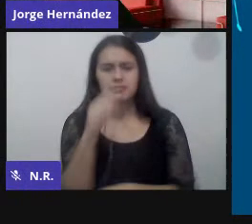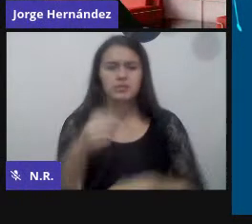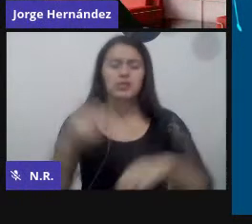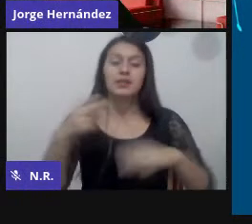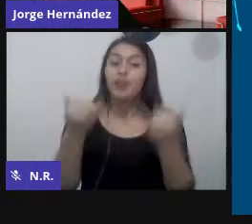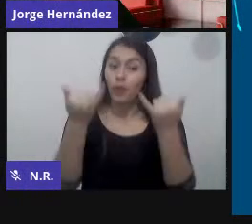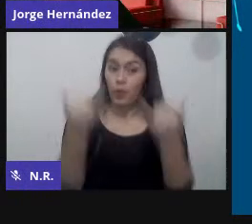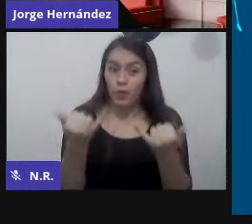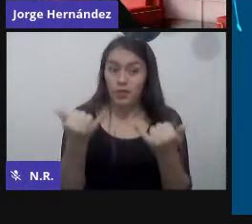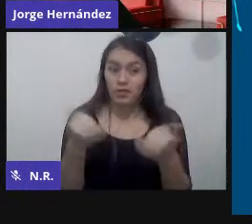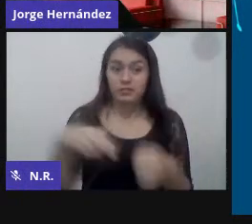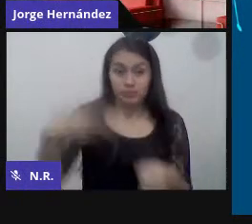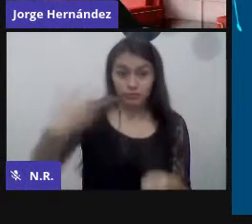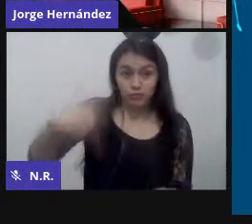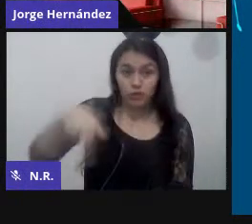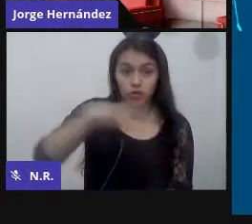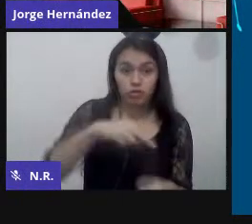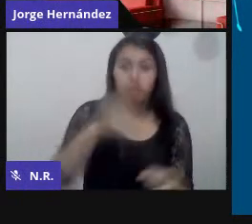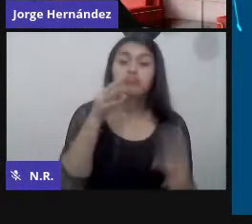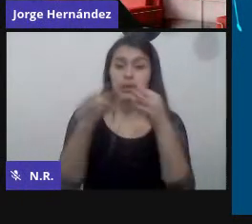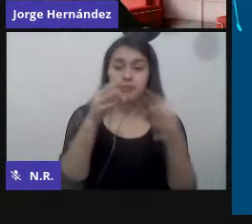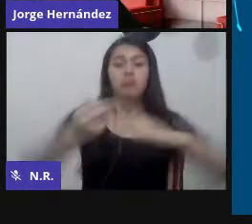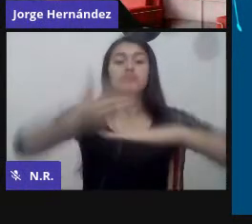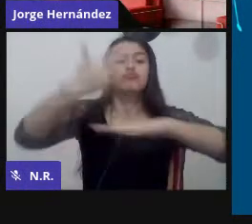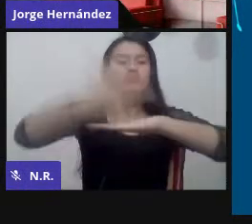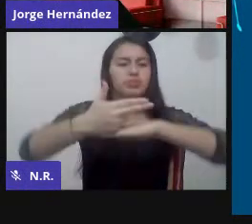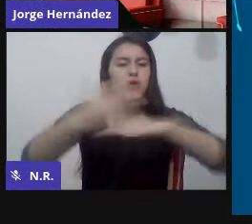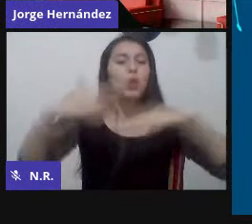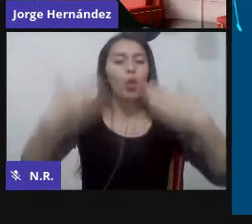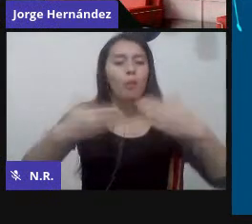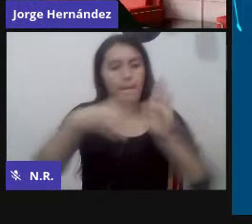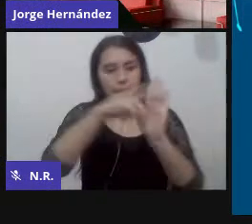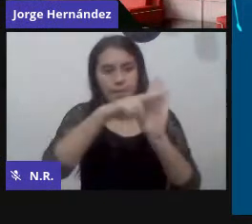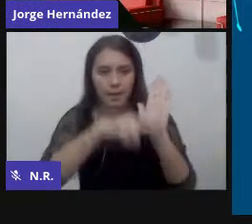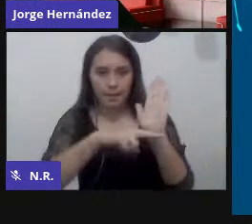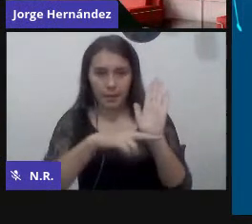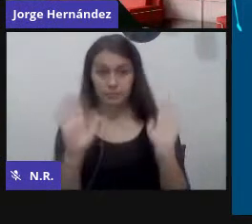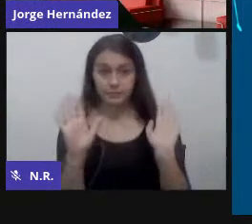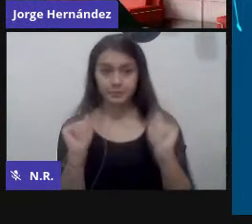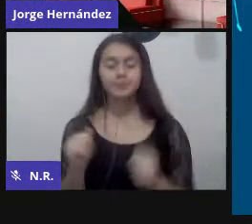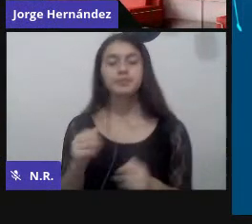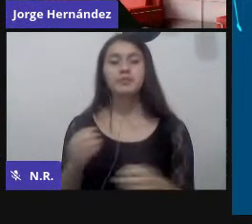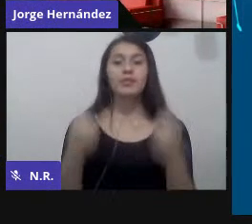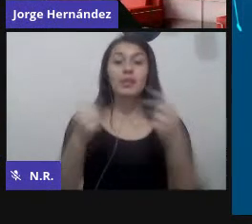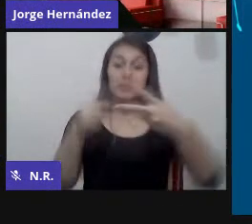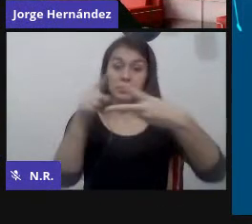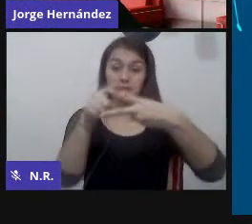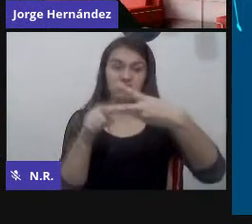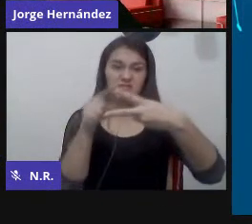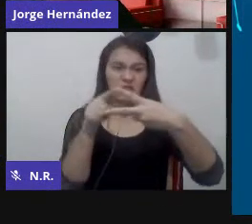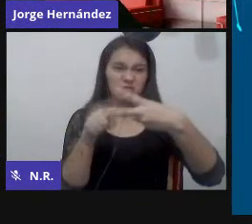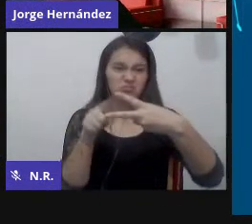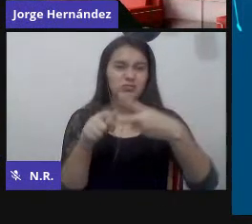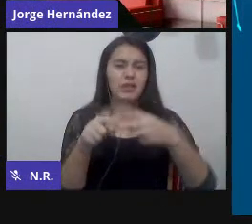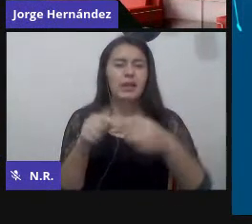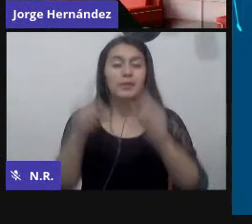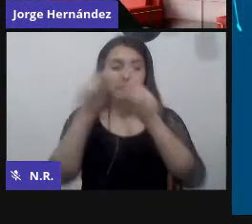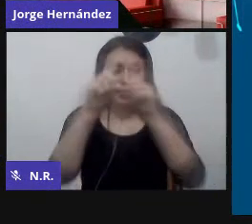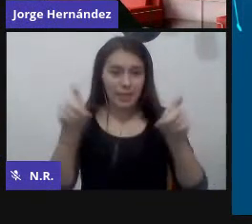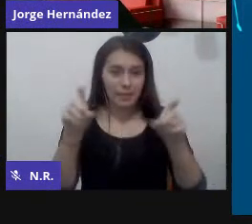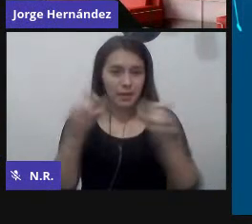vamos a hacer ese tema. Entonces, hemos dividido el tema en dos. Dale, George, por favor.